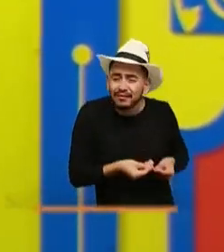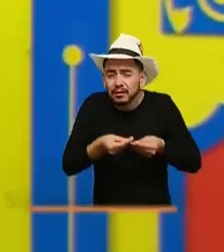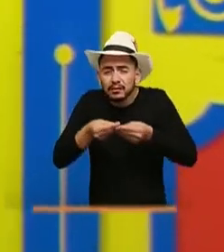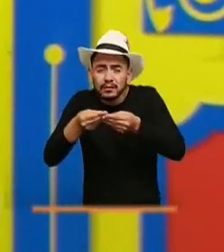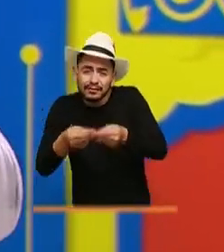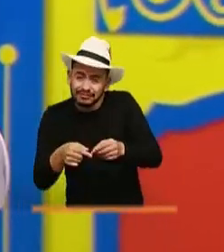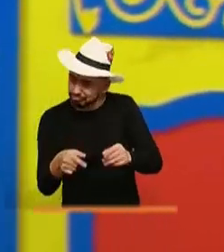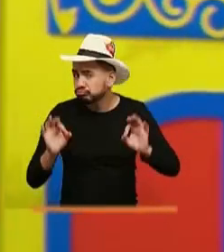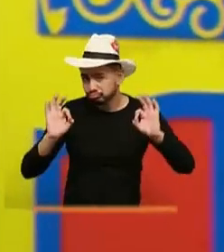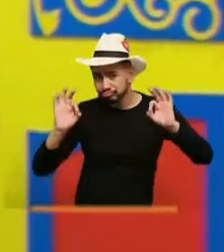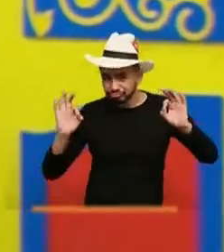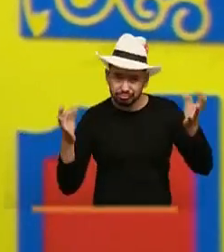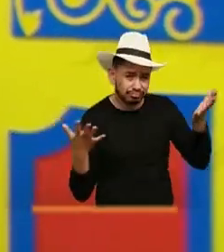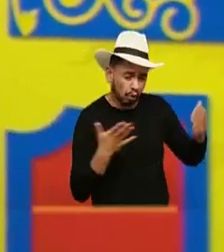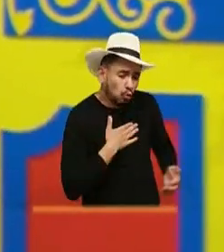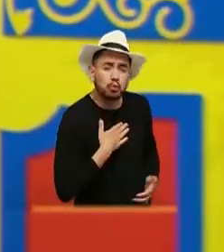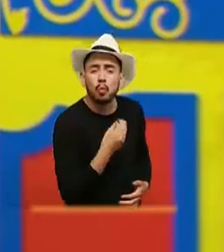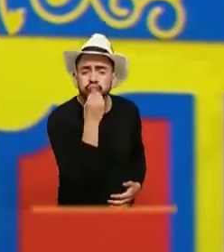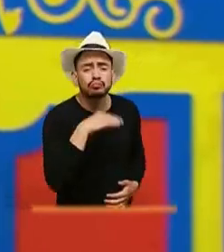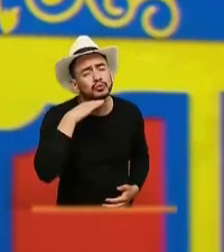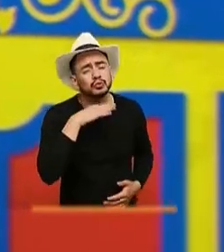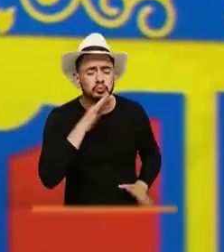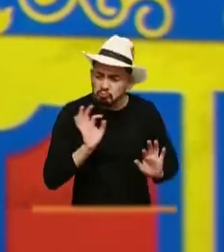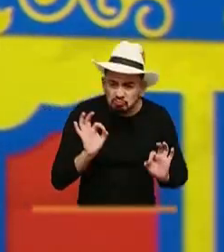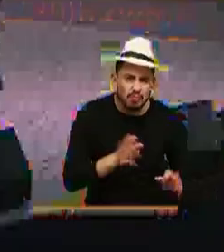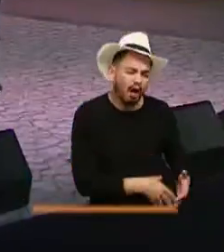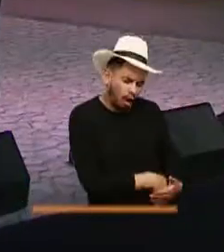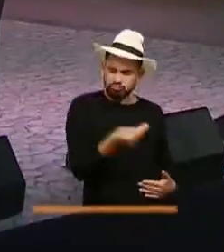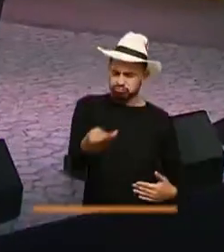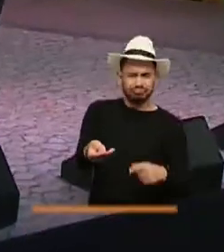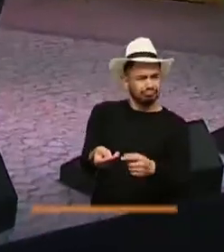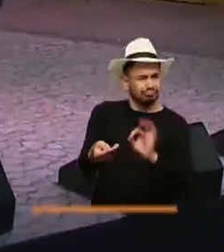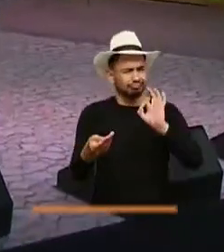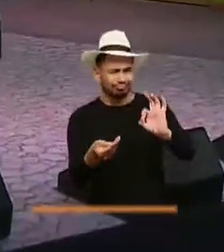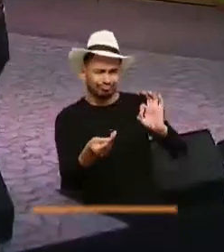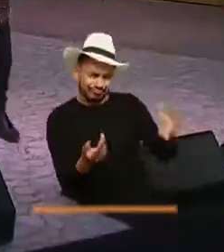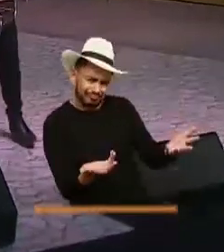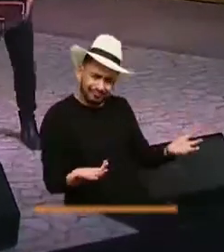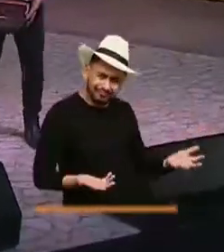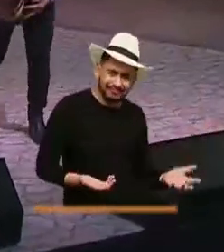la comida y yo se la guardé a él.